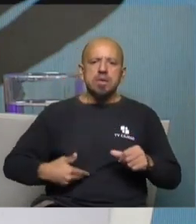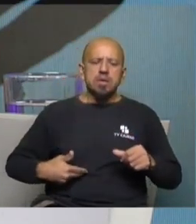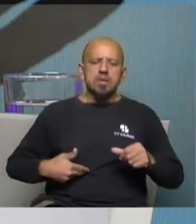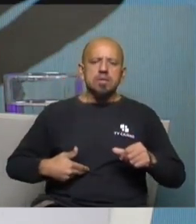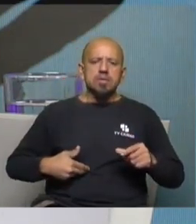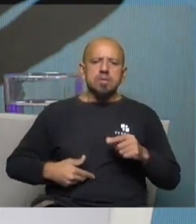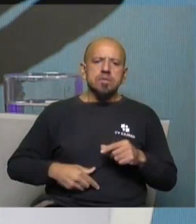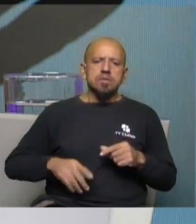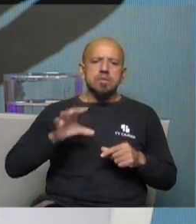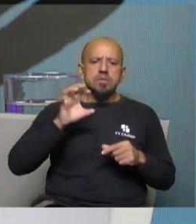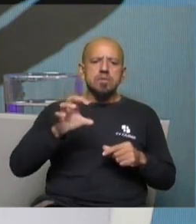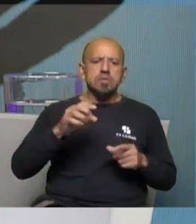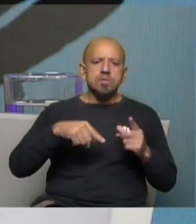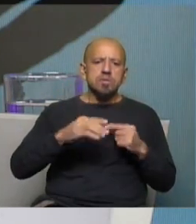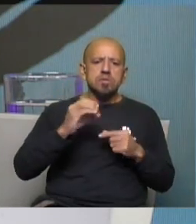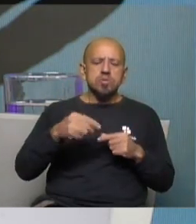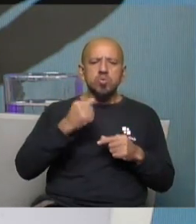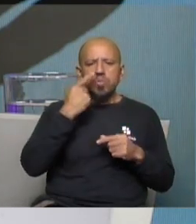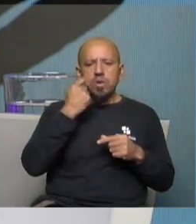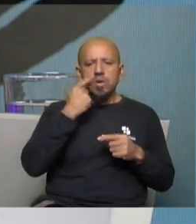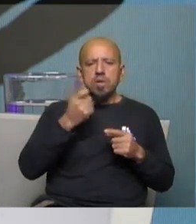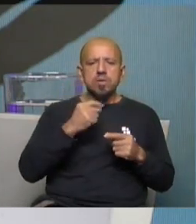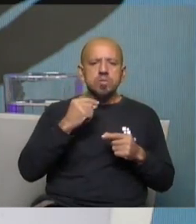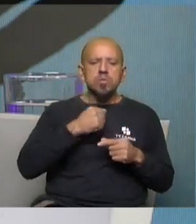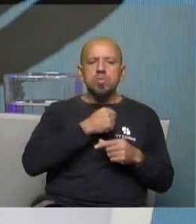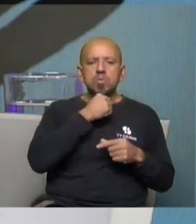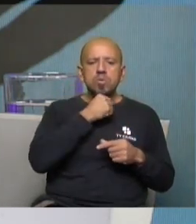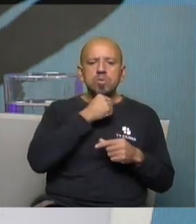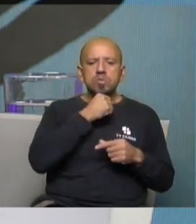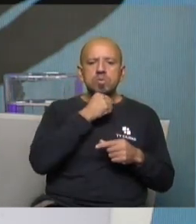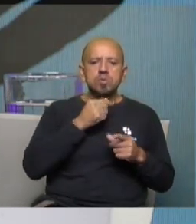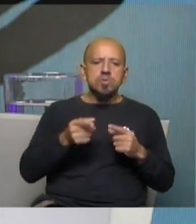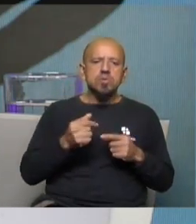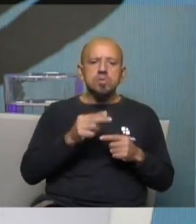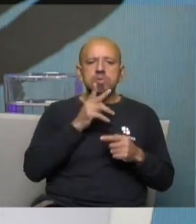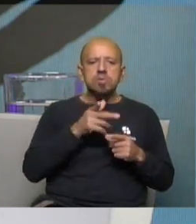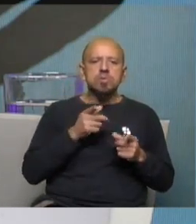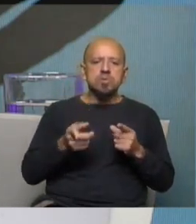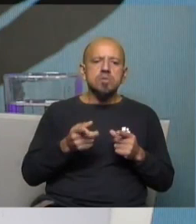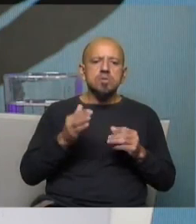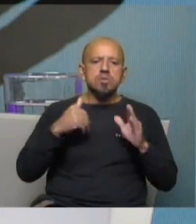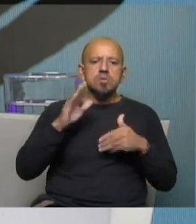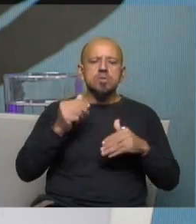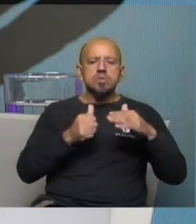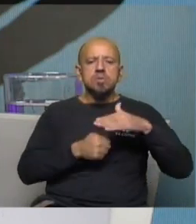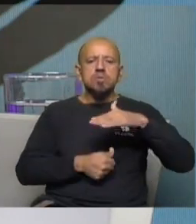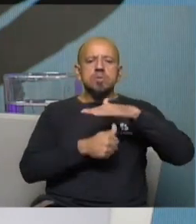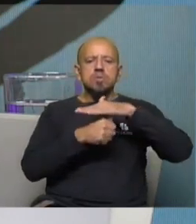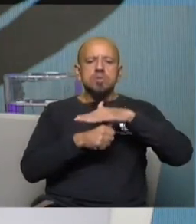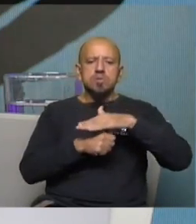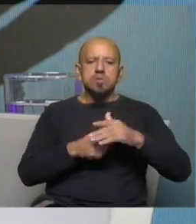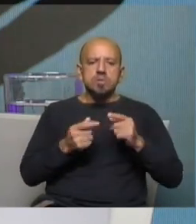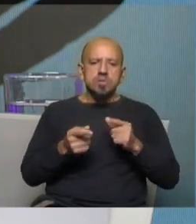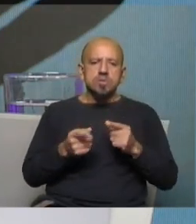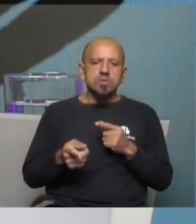porque lo fue su abuelo lo fue su padre y de los hijos obviamente él sería como con mayor capacidad de Liderazgo y hay que